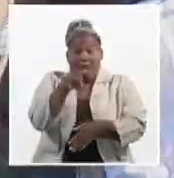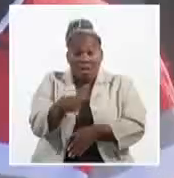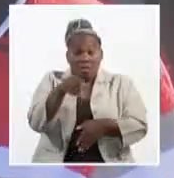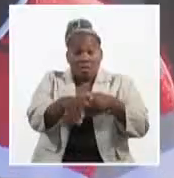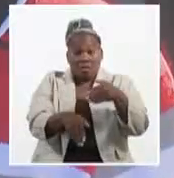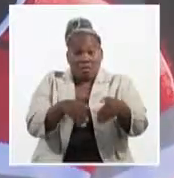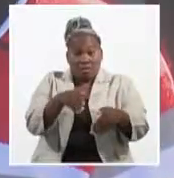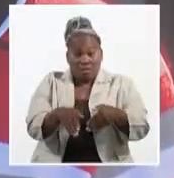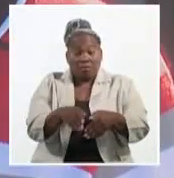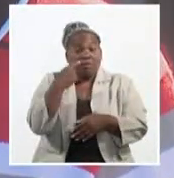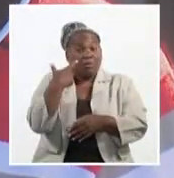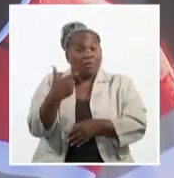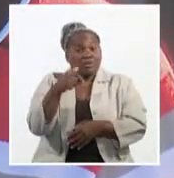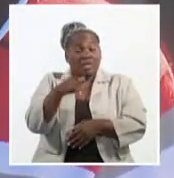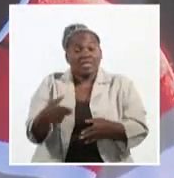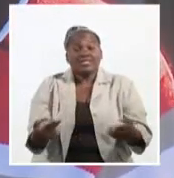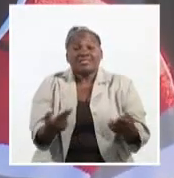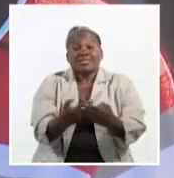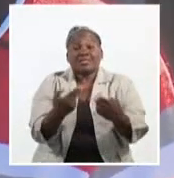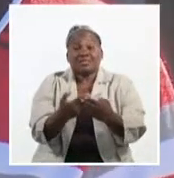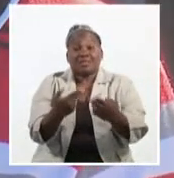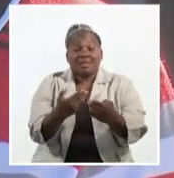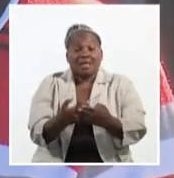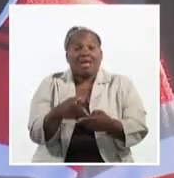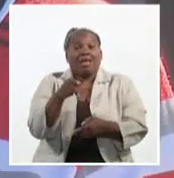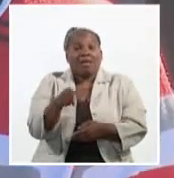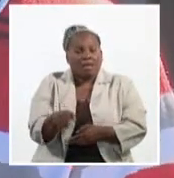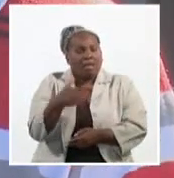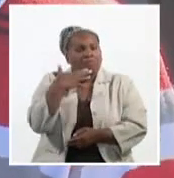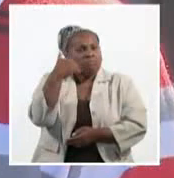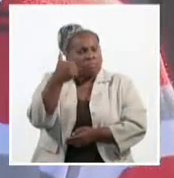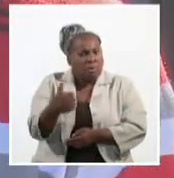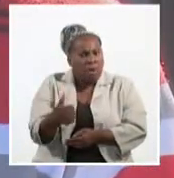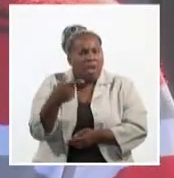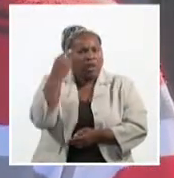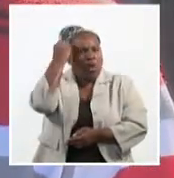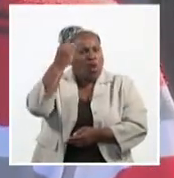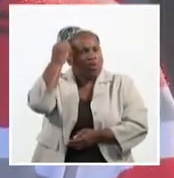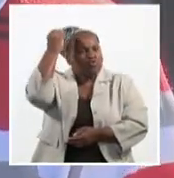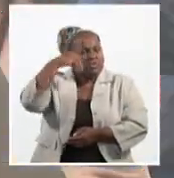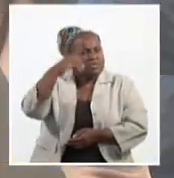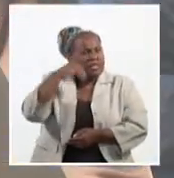destacó la valía del concurso que persigue fomentar conciencia patriótica, militar e